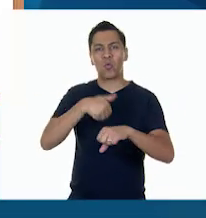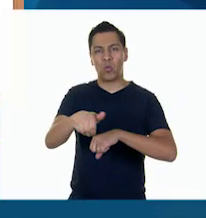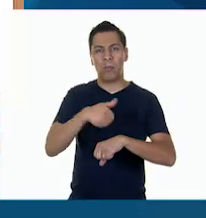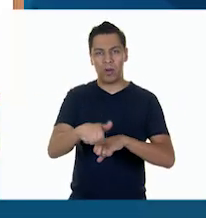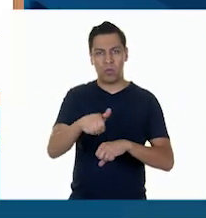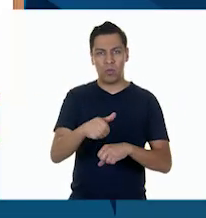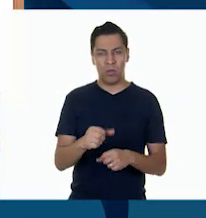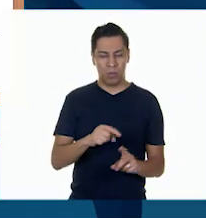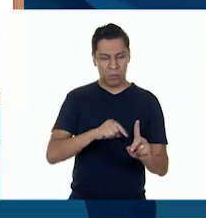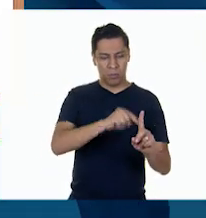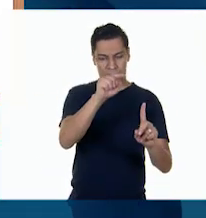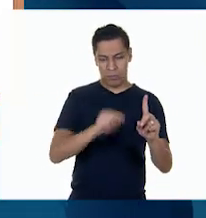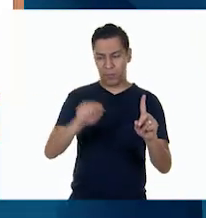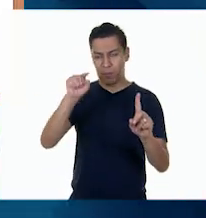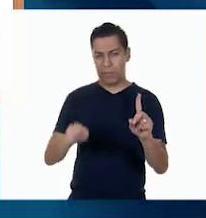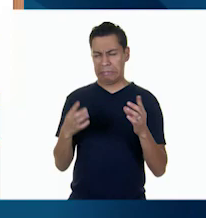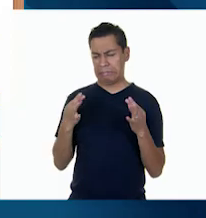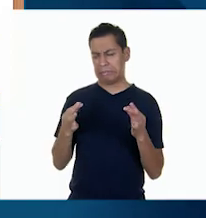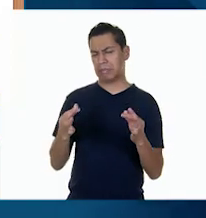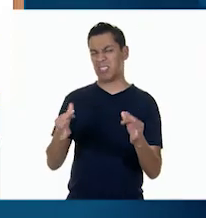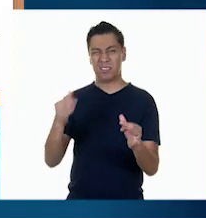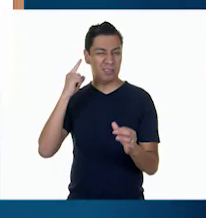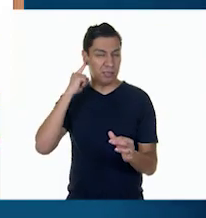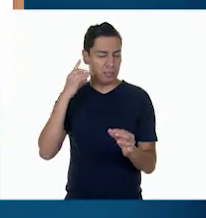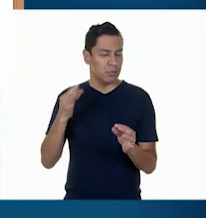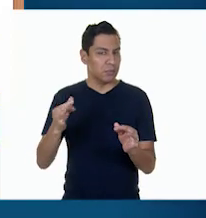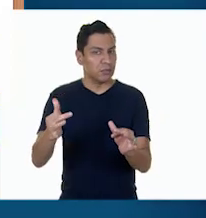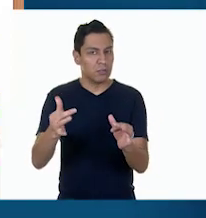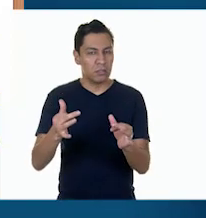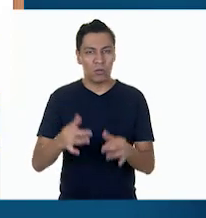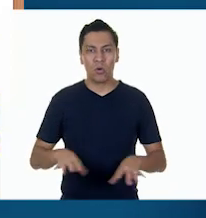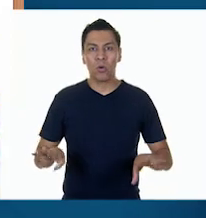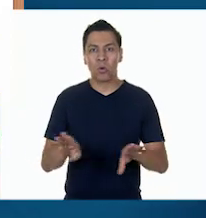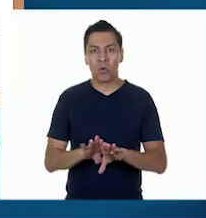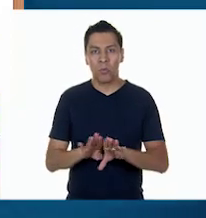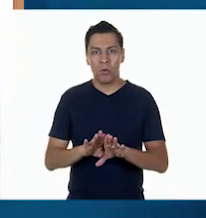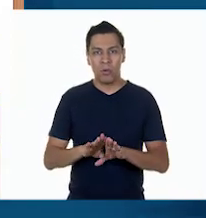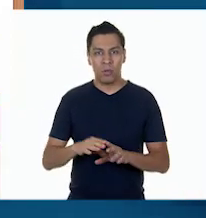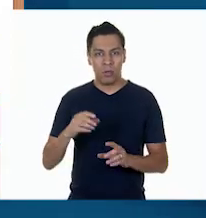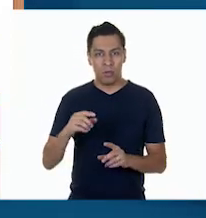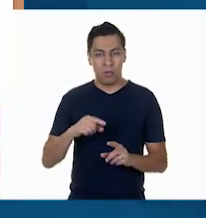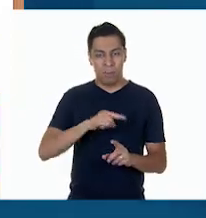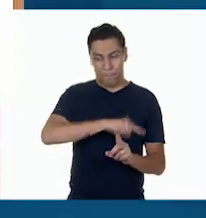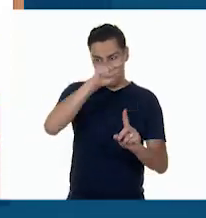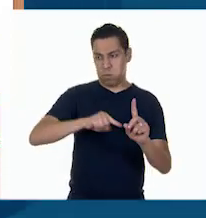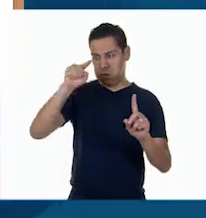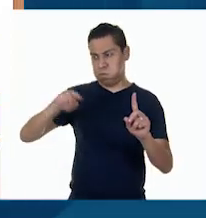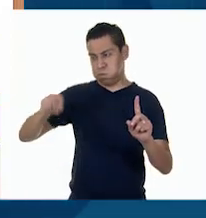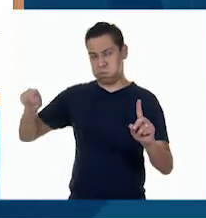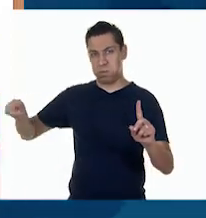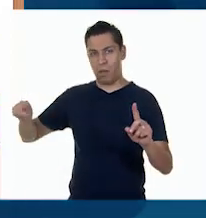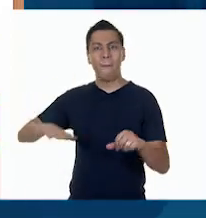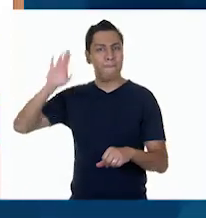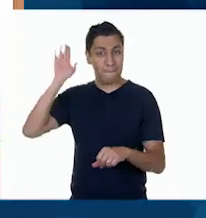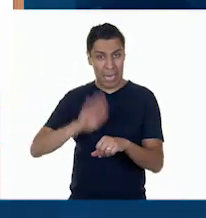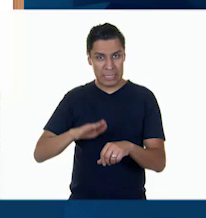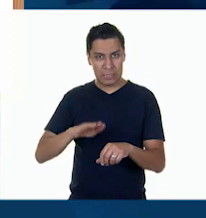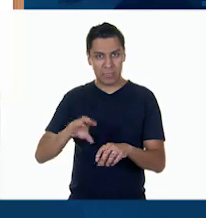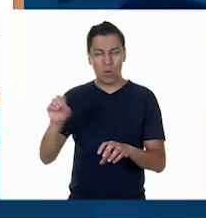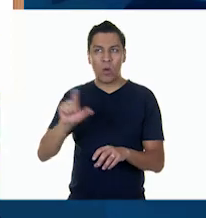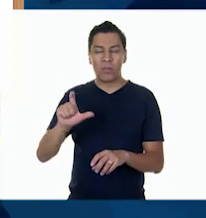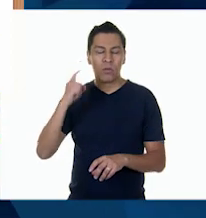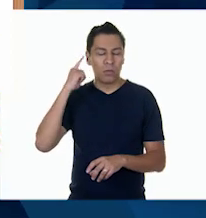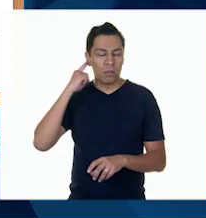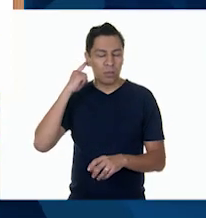cuando el sonido es agudo y es porque se produjo un mayor número de ondas. Cuando es grave,